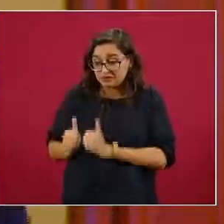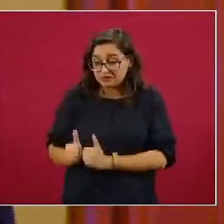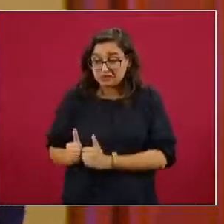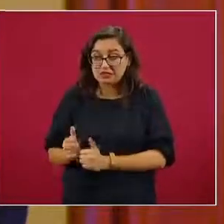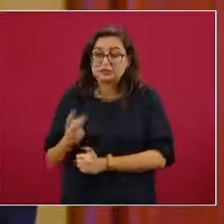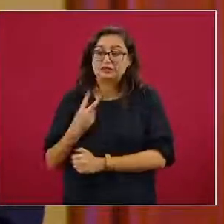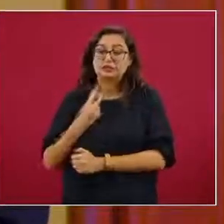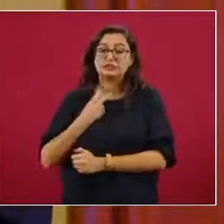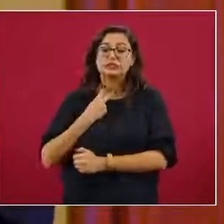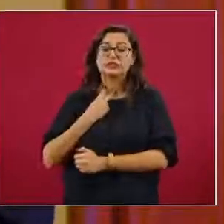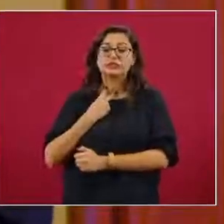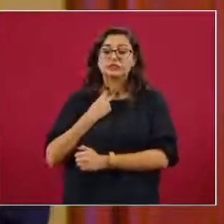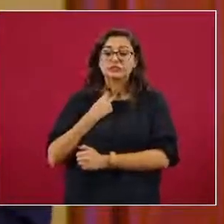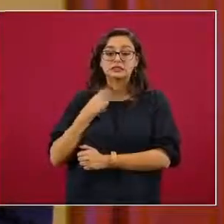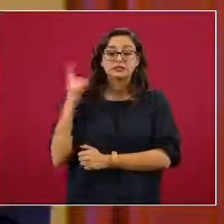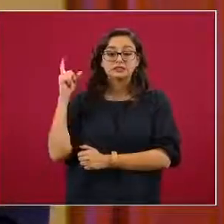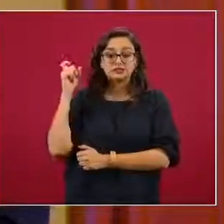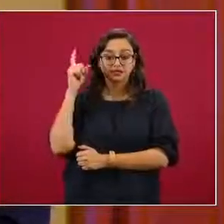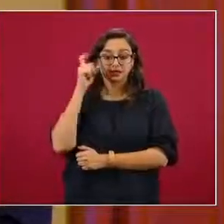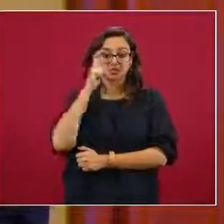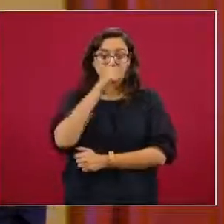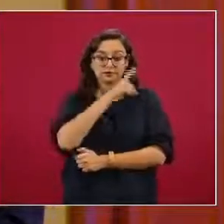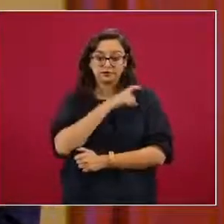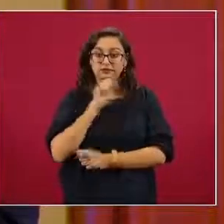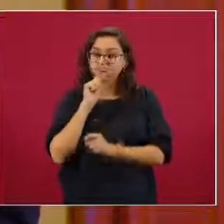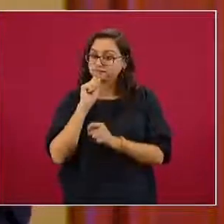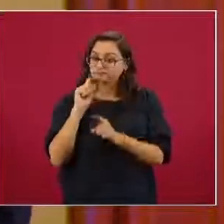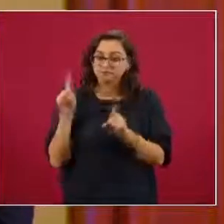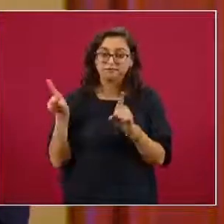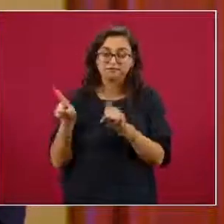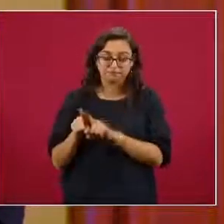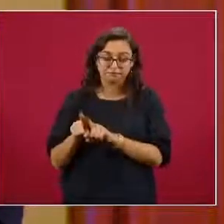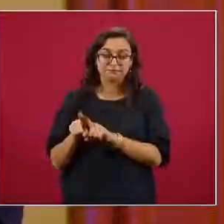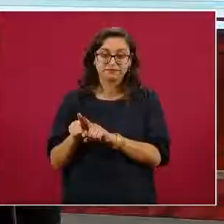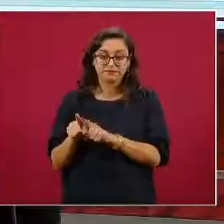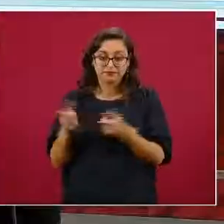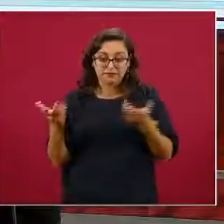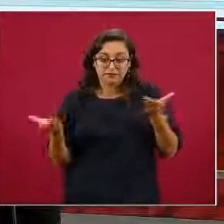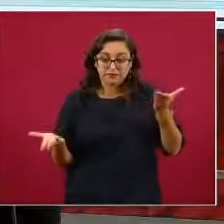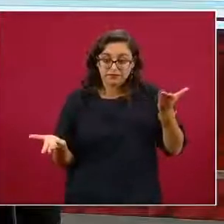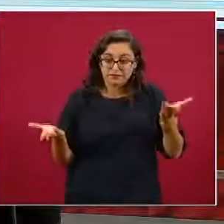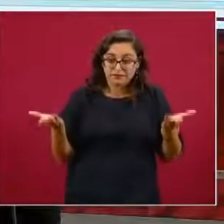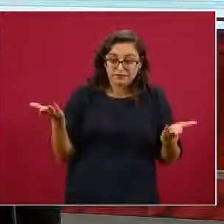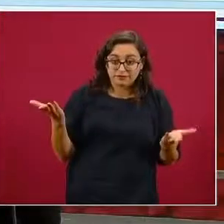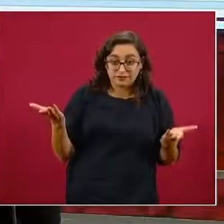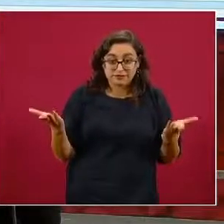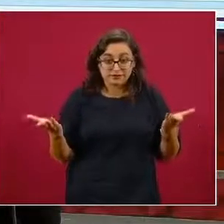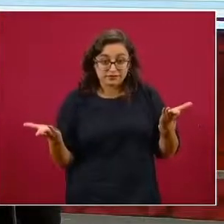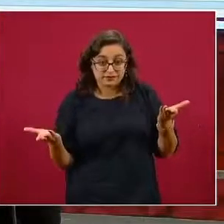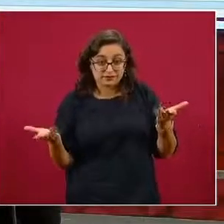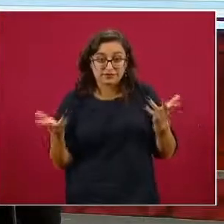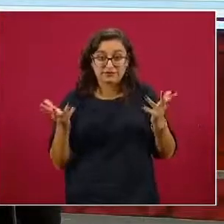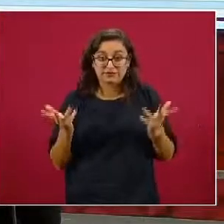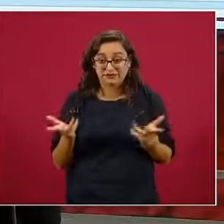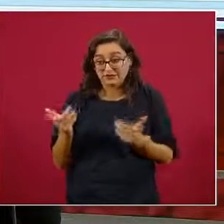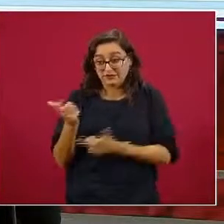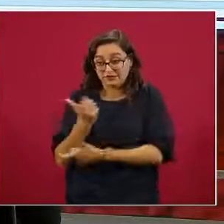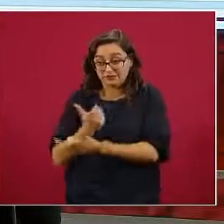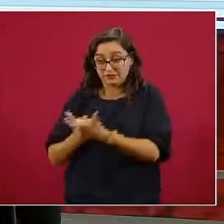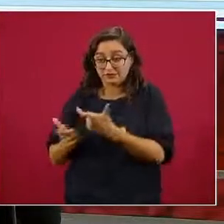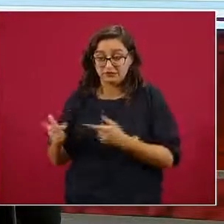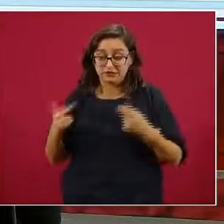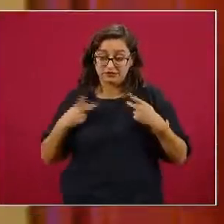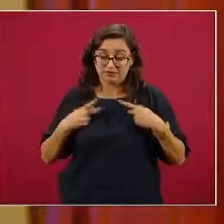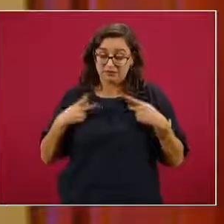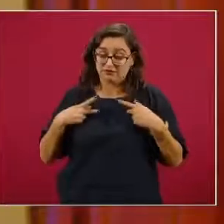misma restricción de movilidad tiene sobre la economía, en particular sobre las economías